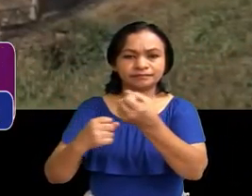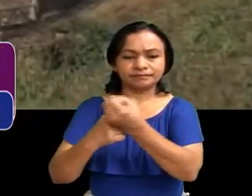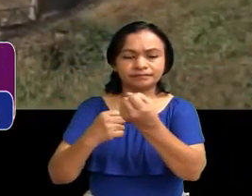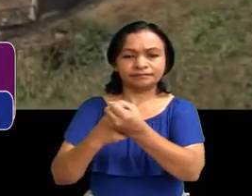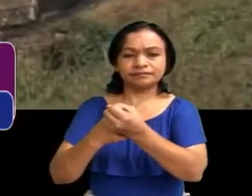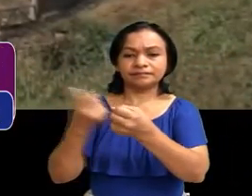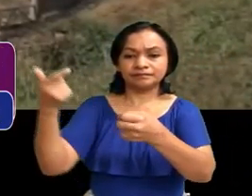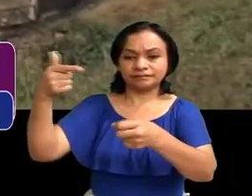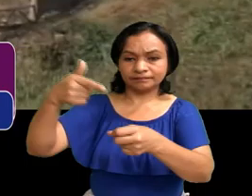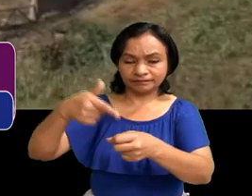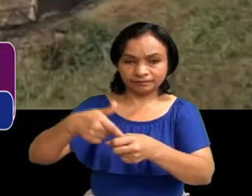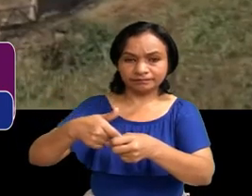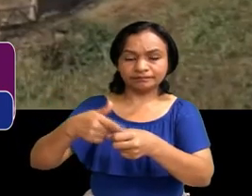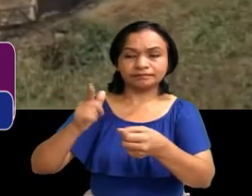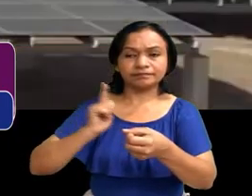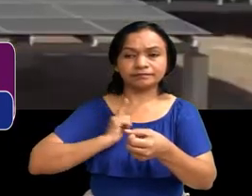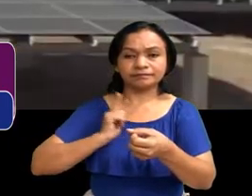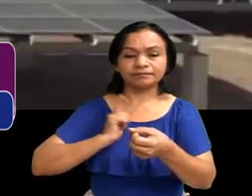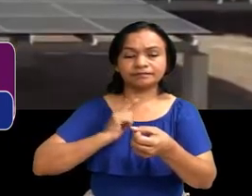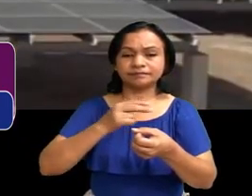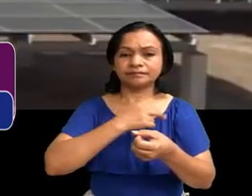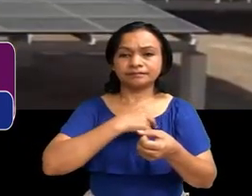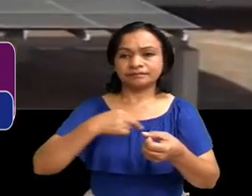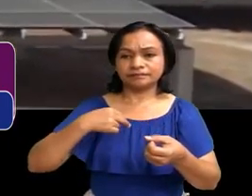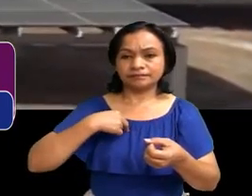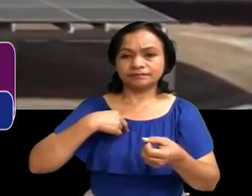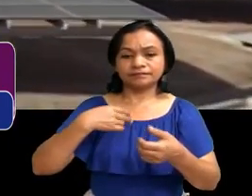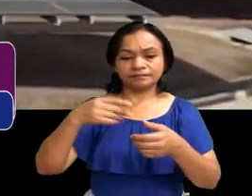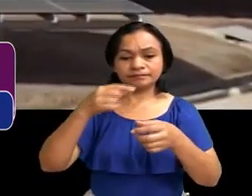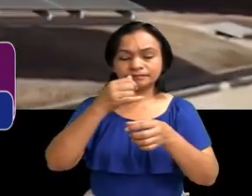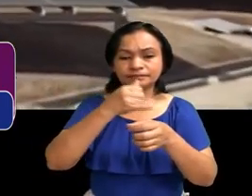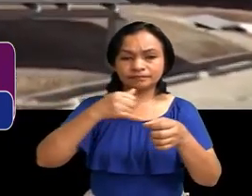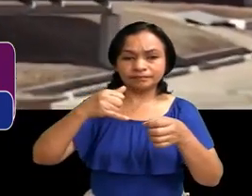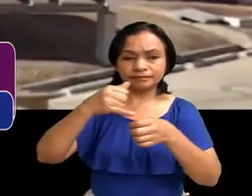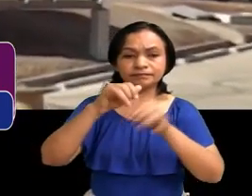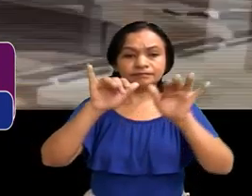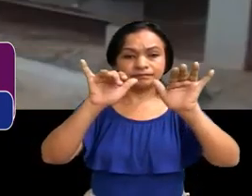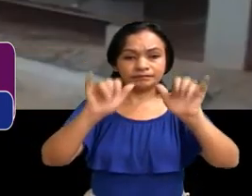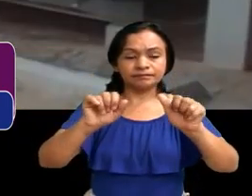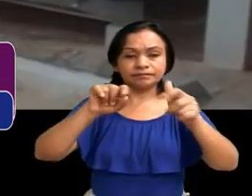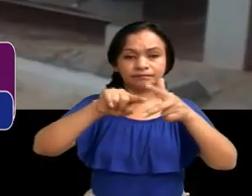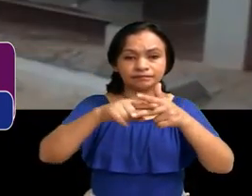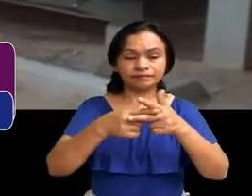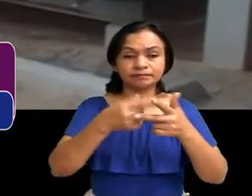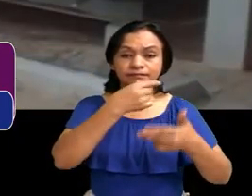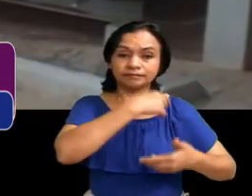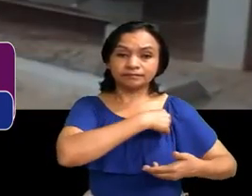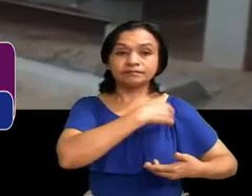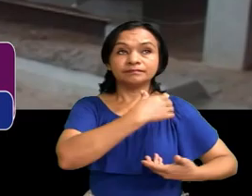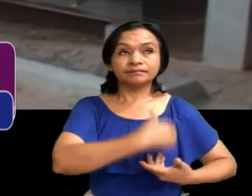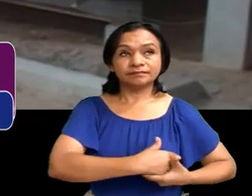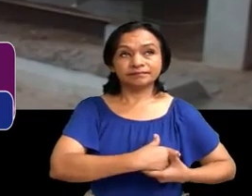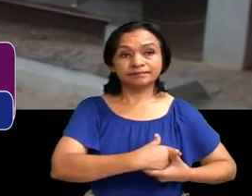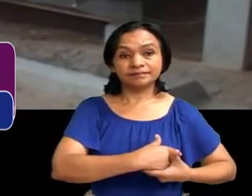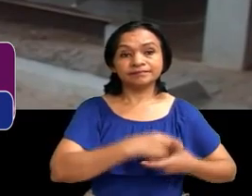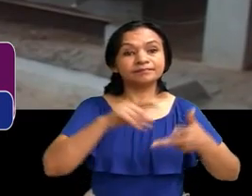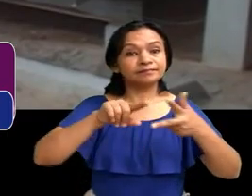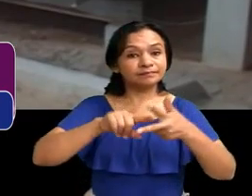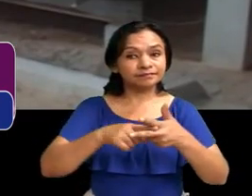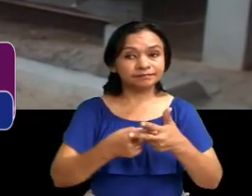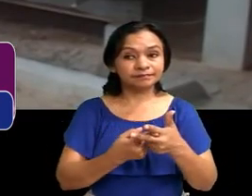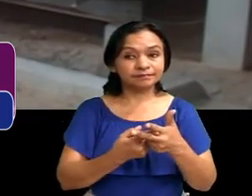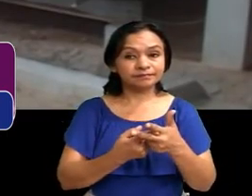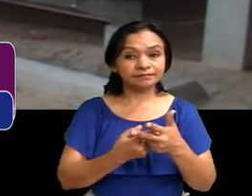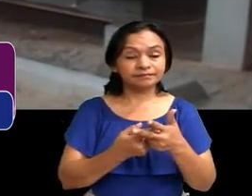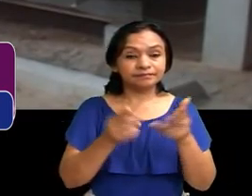diésel, eso se va, ya lo estamos iniciando. Pero en marzo también arrancamos con